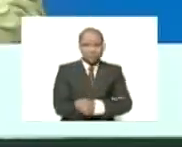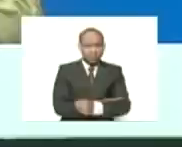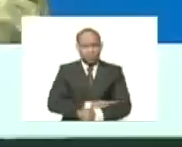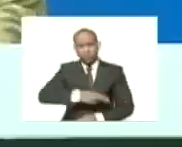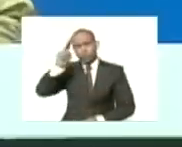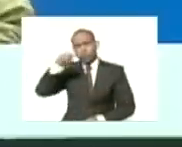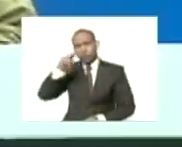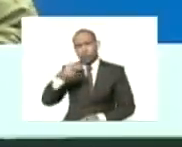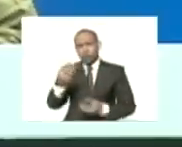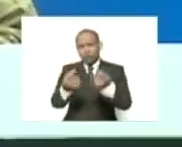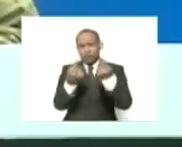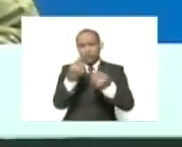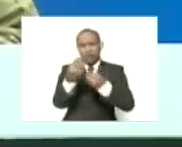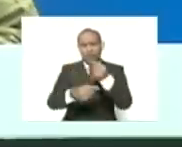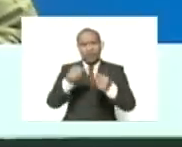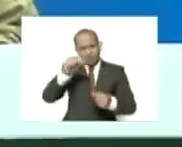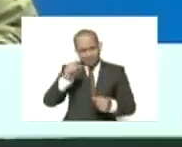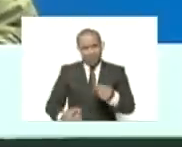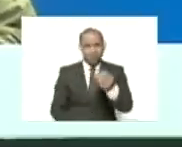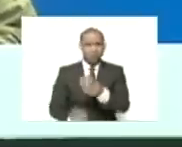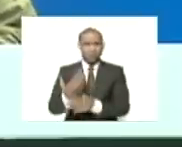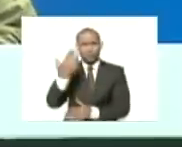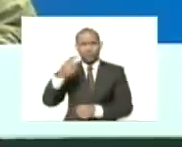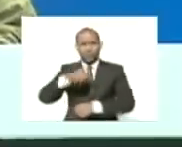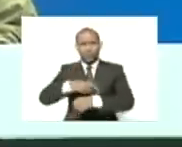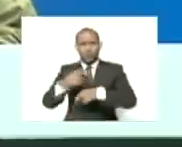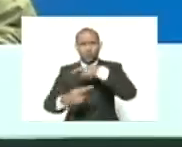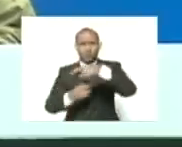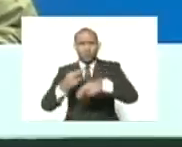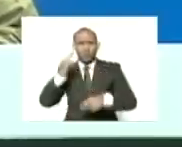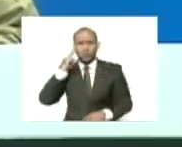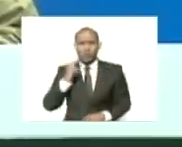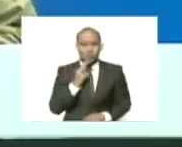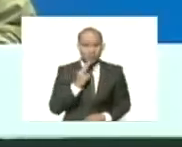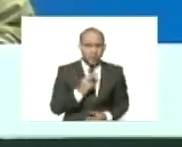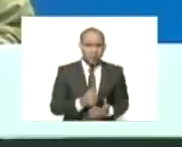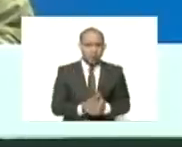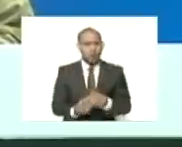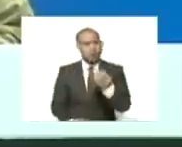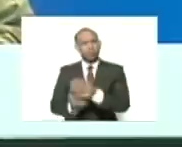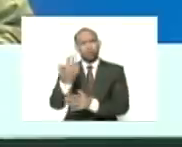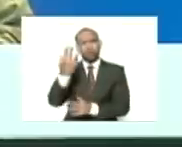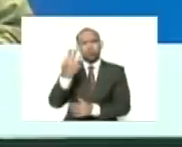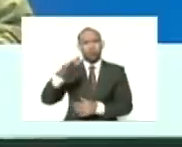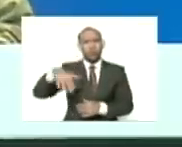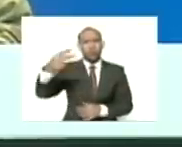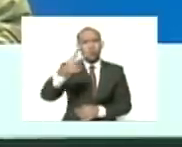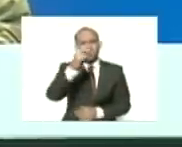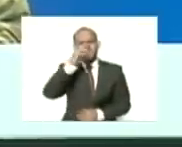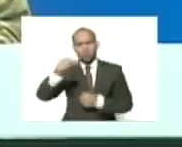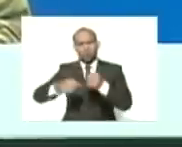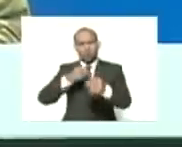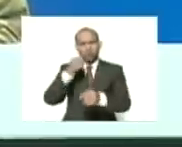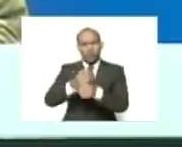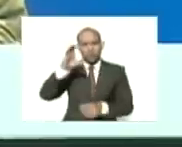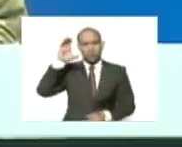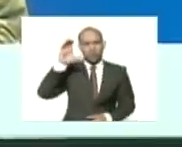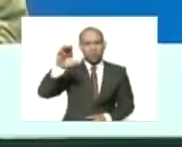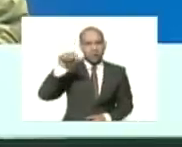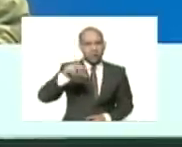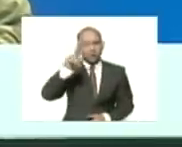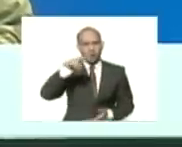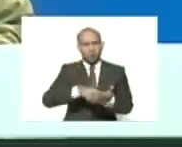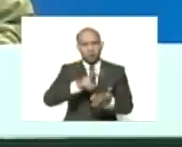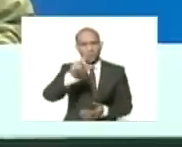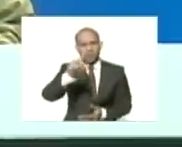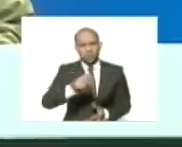en tiempos de revolución bolivariana, el más poderoso que haya existido en 200 años de patria que celebramos este